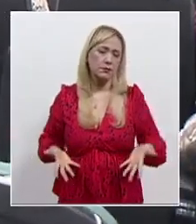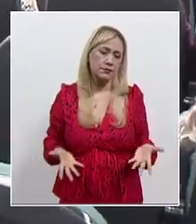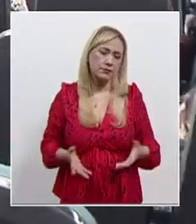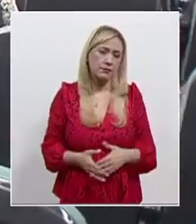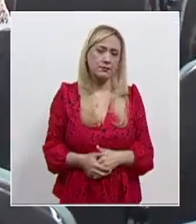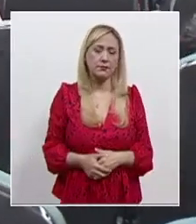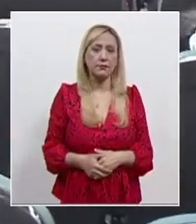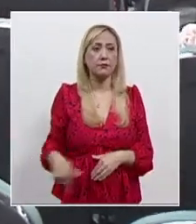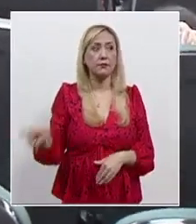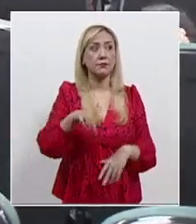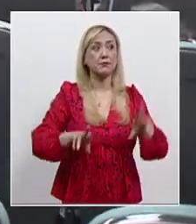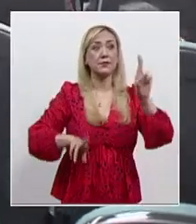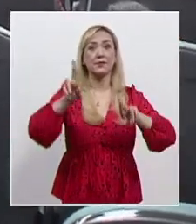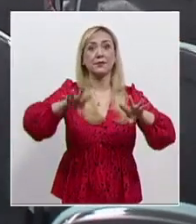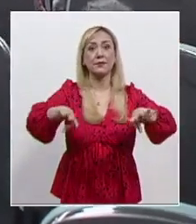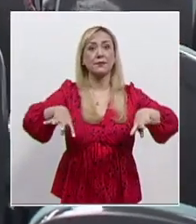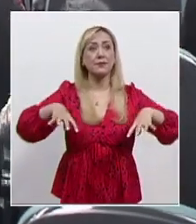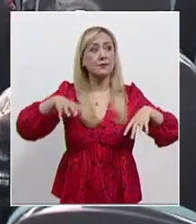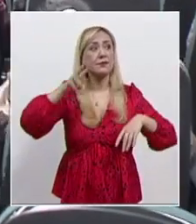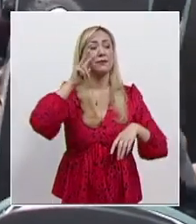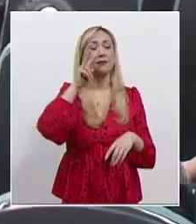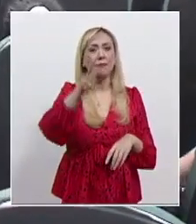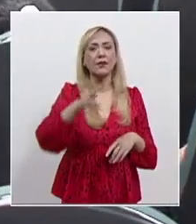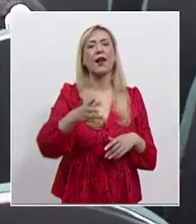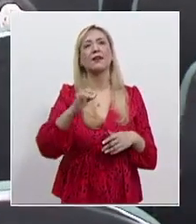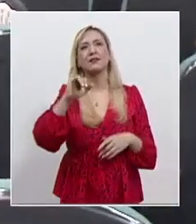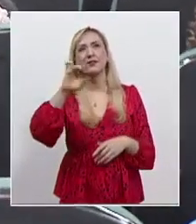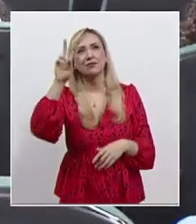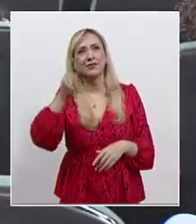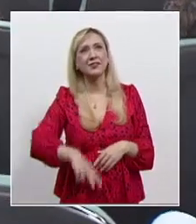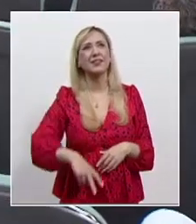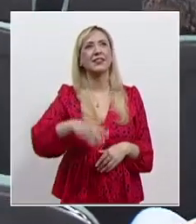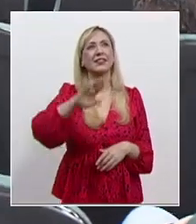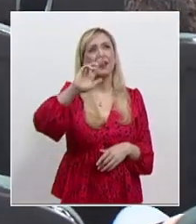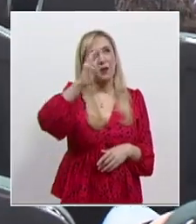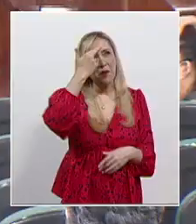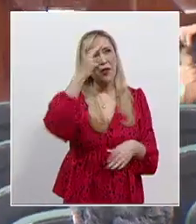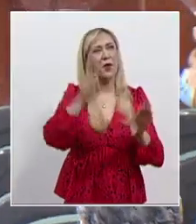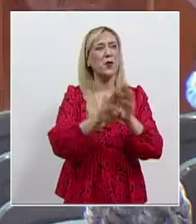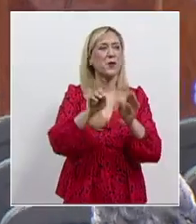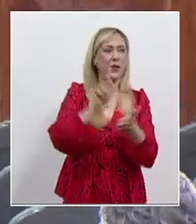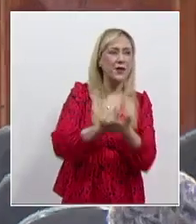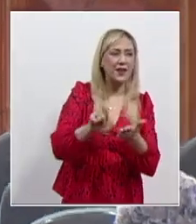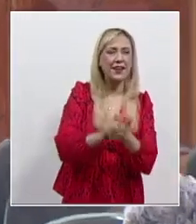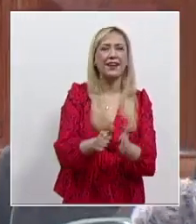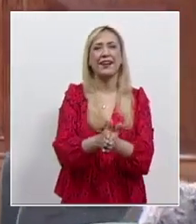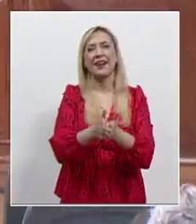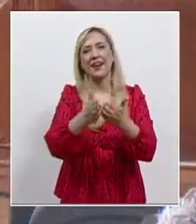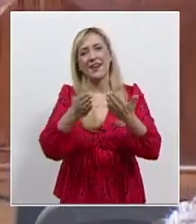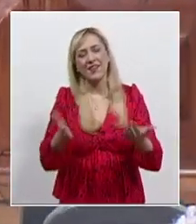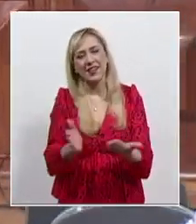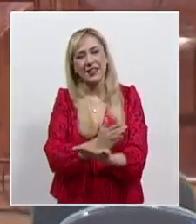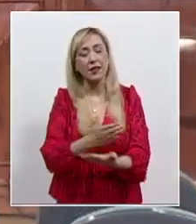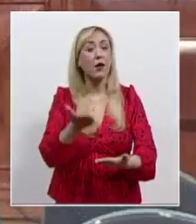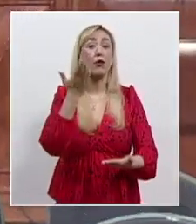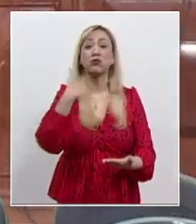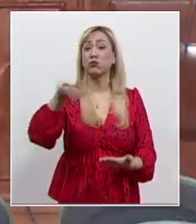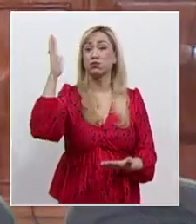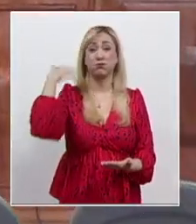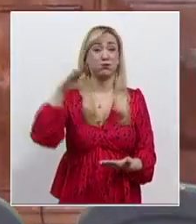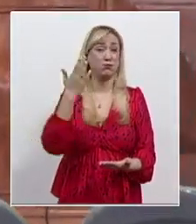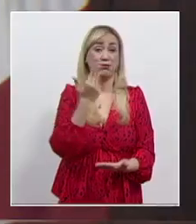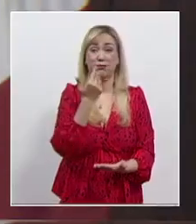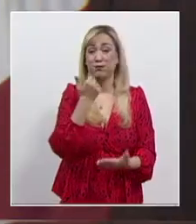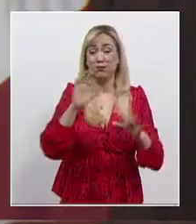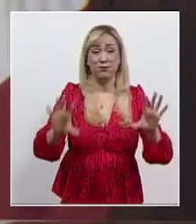Las y los participantes compartieron diversas anécdotas en la elaboración de esta revista cuando no se contaban con computadoras y